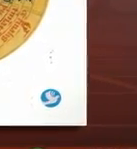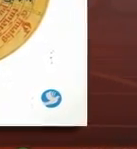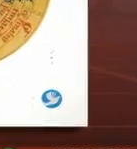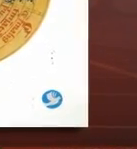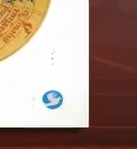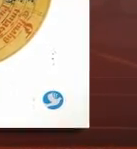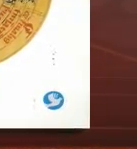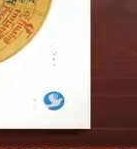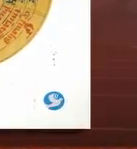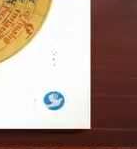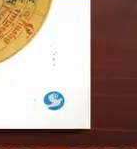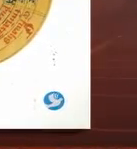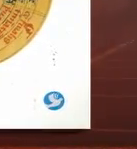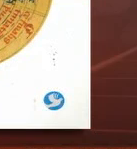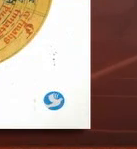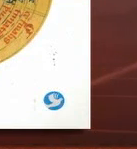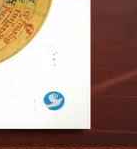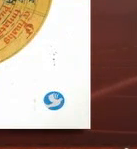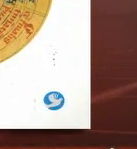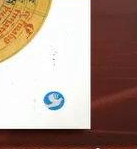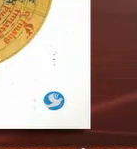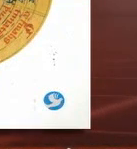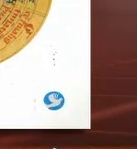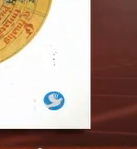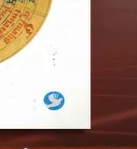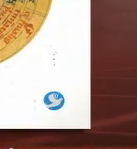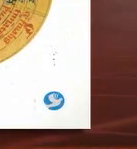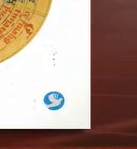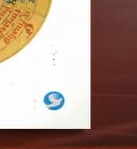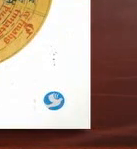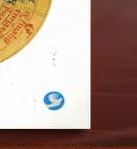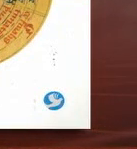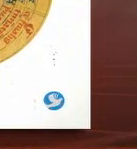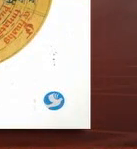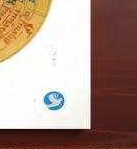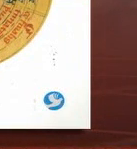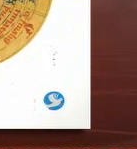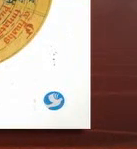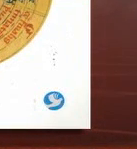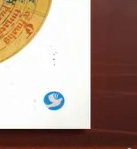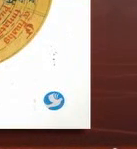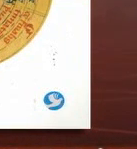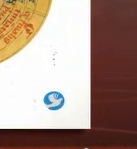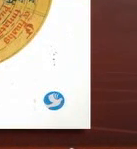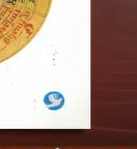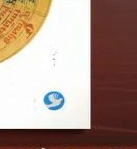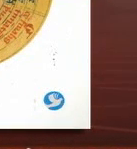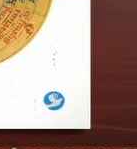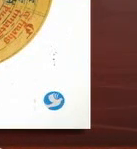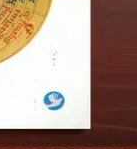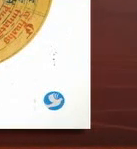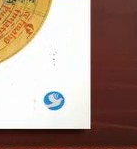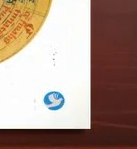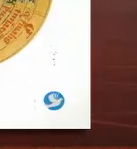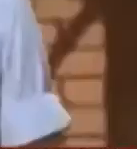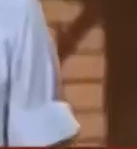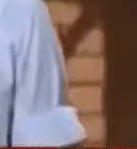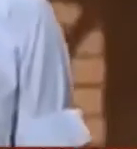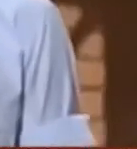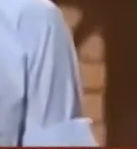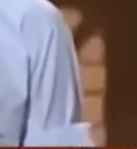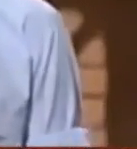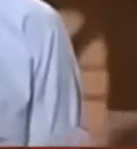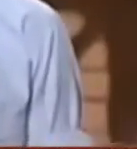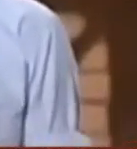para quien está interesado en estos temas, ahí contamos con estos dos ejemplares de obsequio. Y quisiera recomendarles